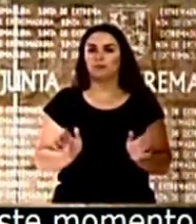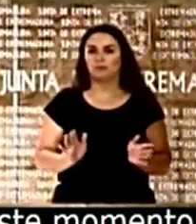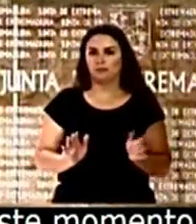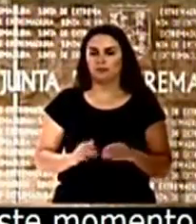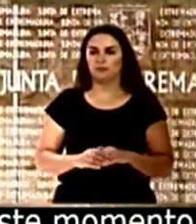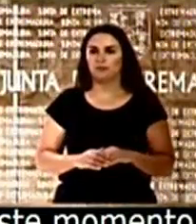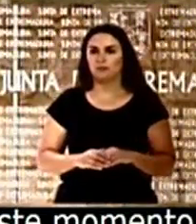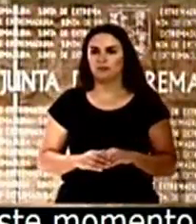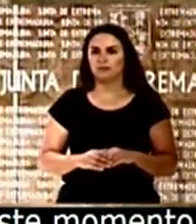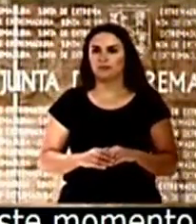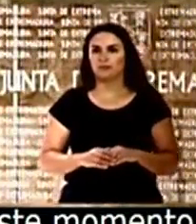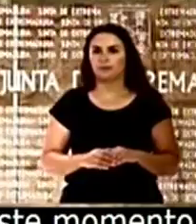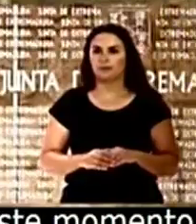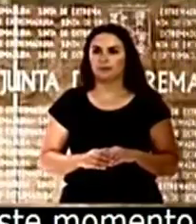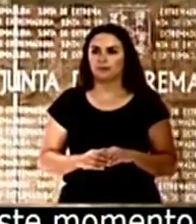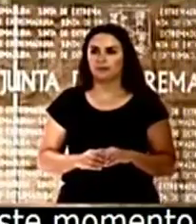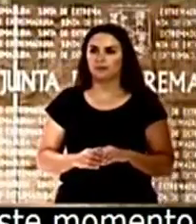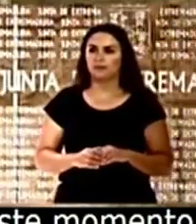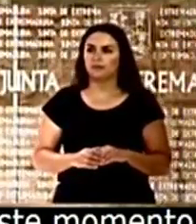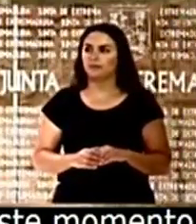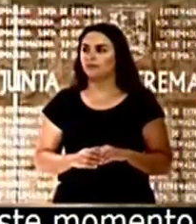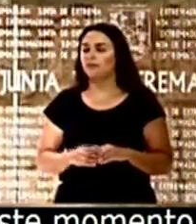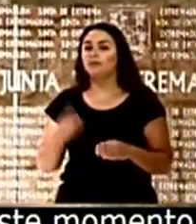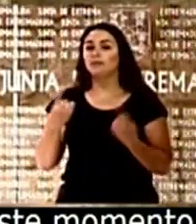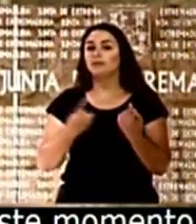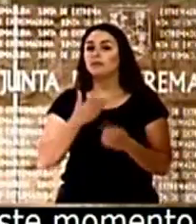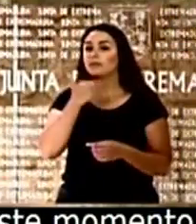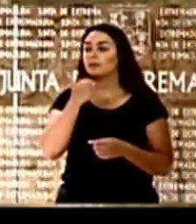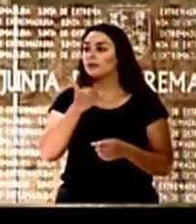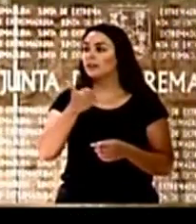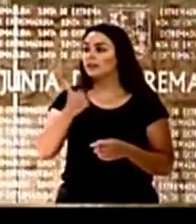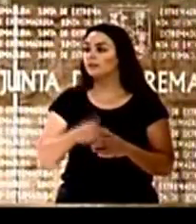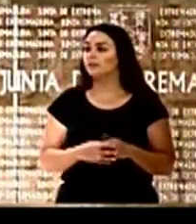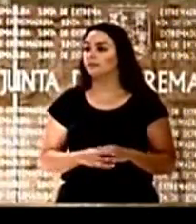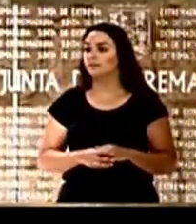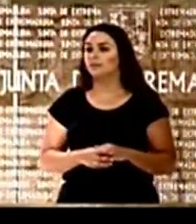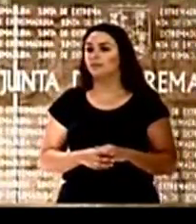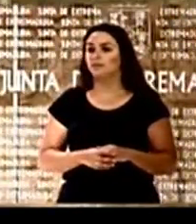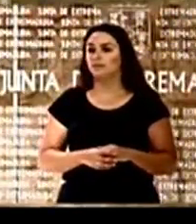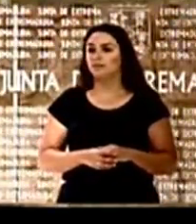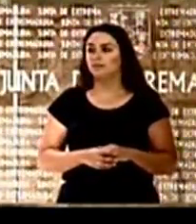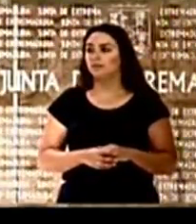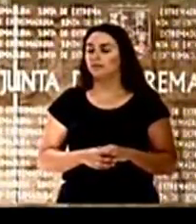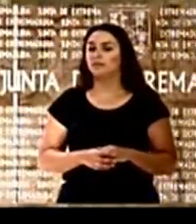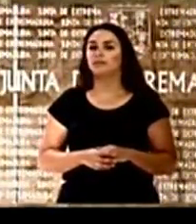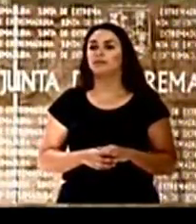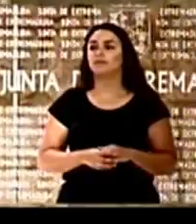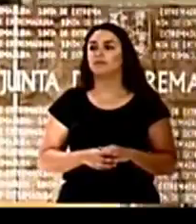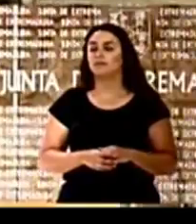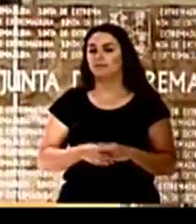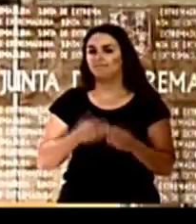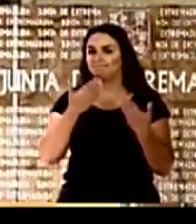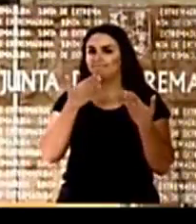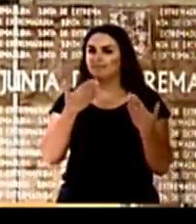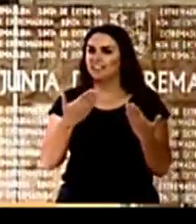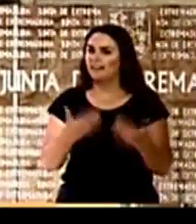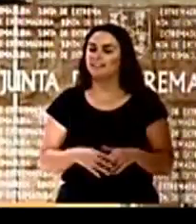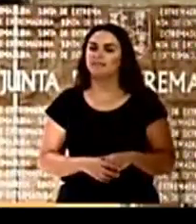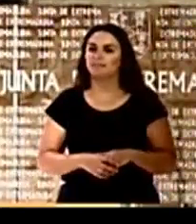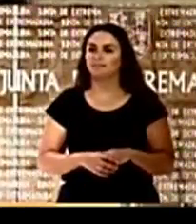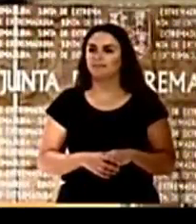publicada. Gracias.